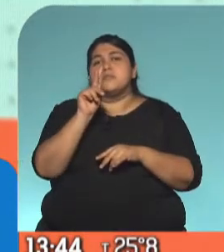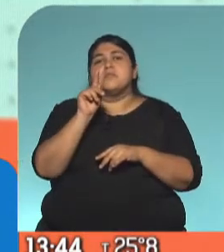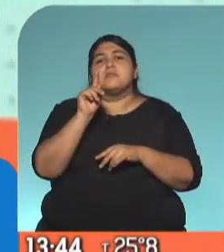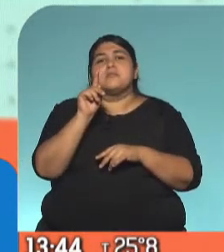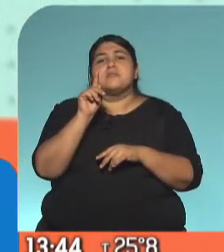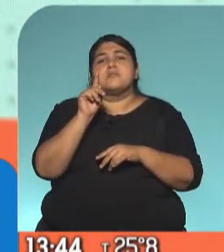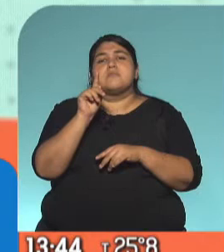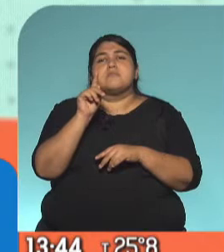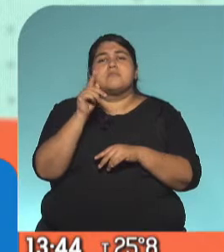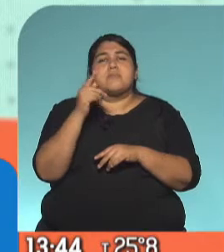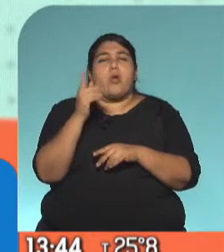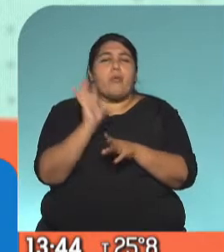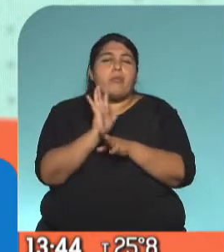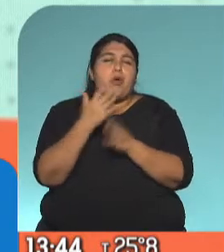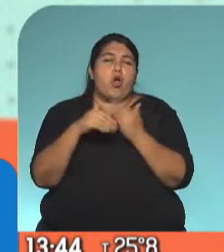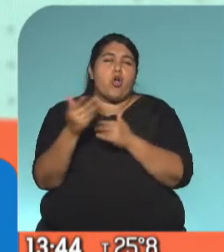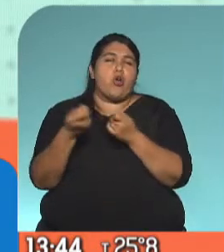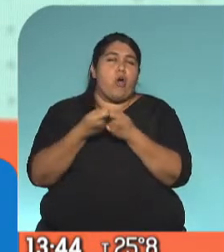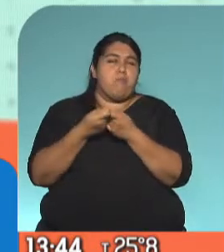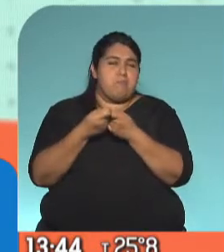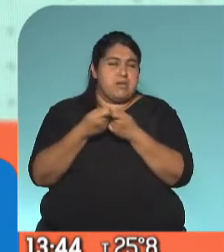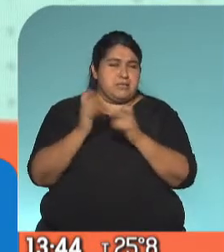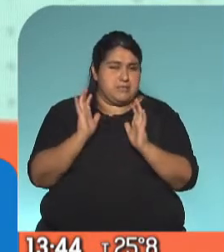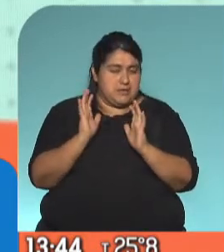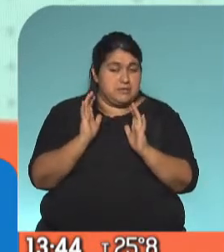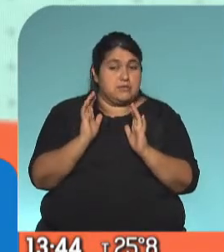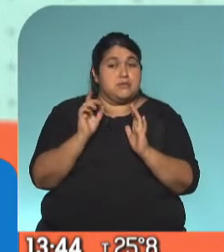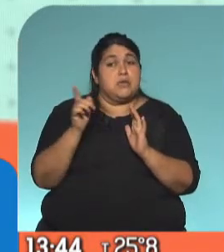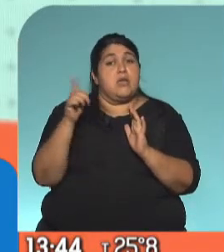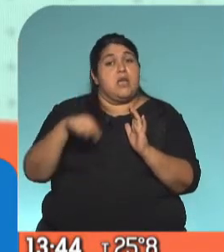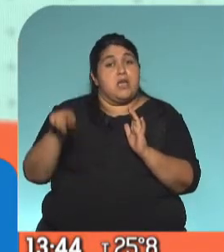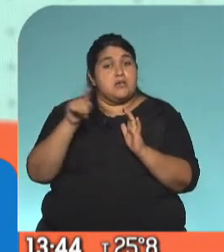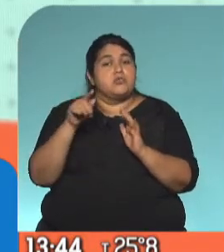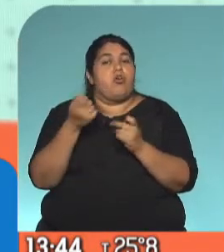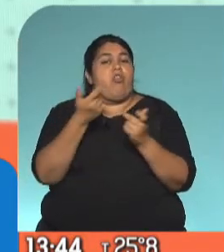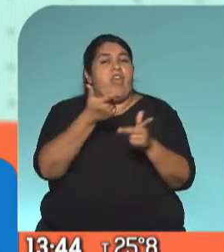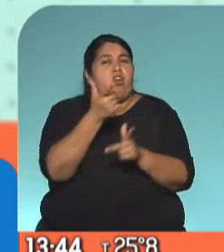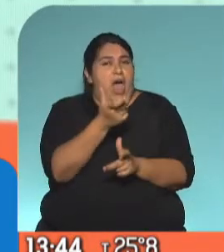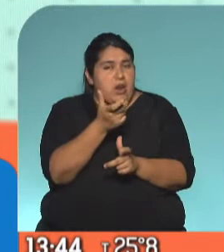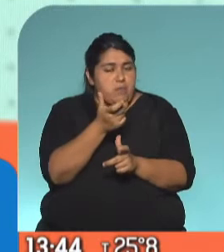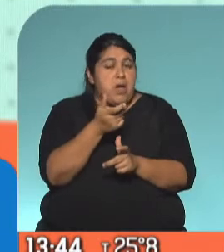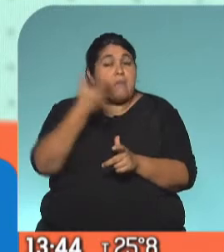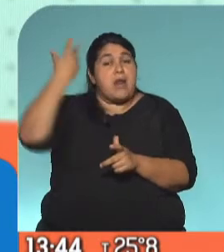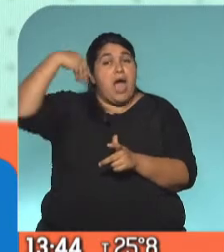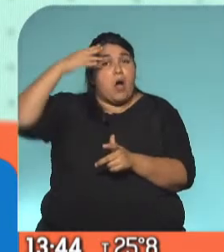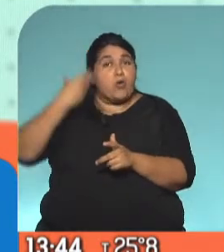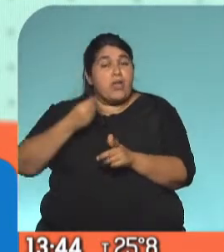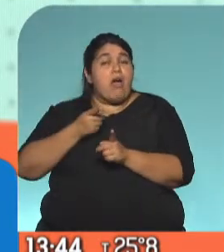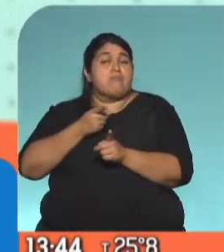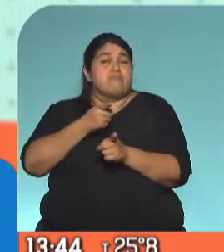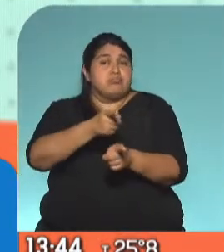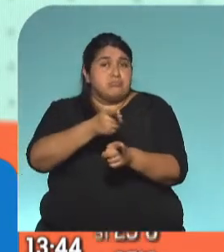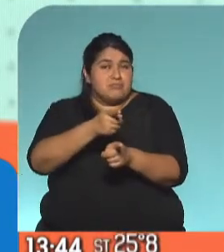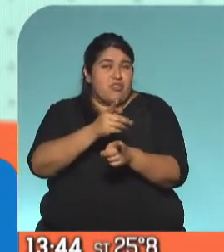nombraba cómplice junto al Reino Unido y Francia de lo sucedido en Yemen. Fueron los que le dieron las armas para que Arabia Saudita combata